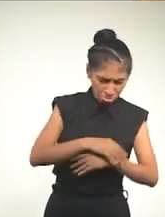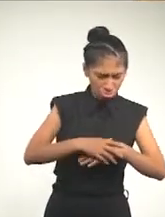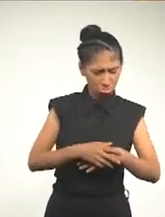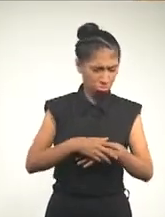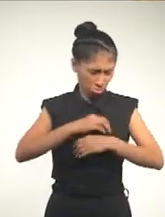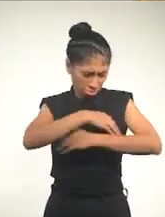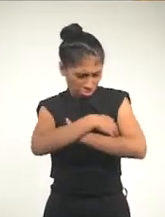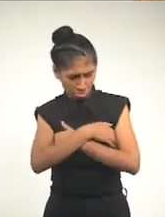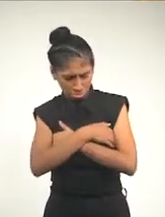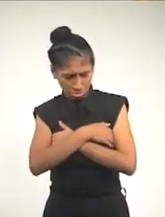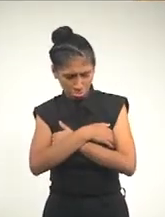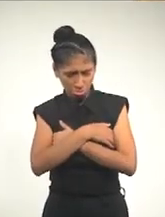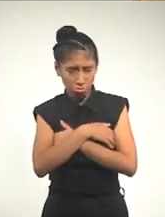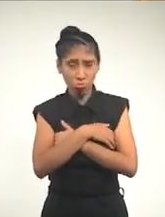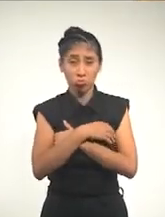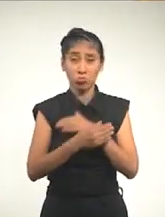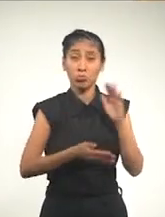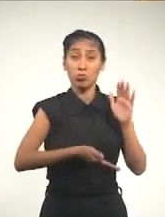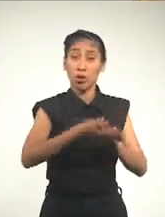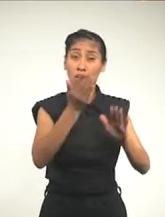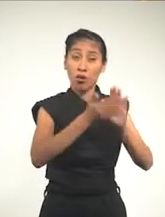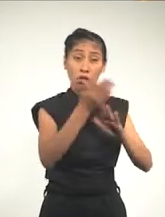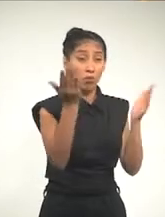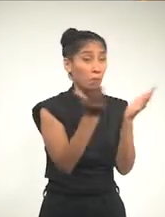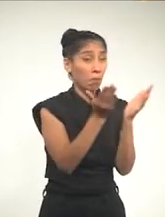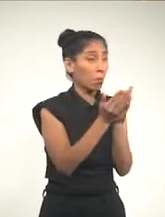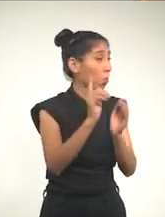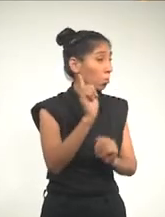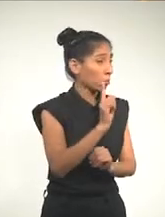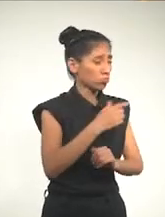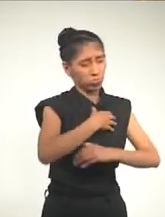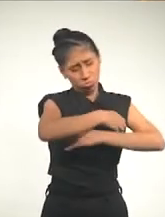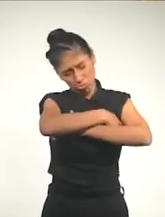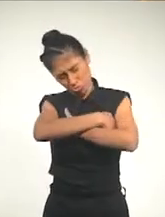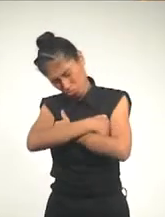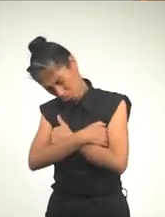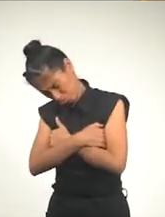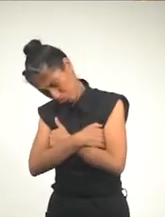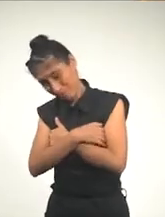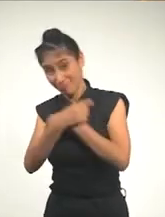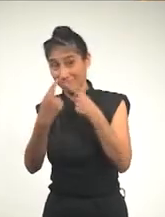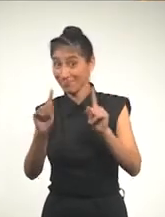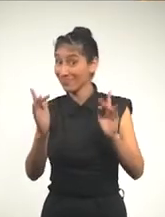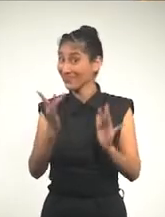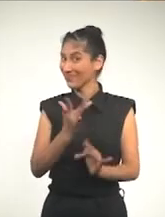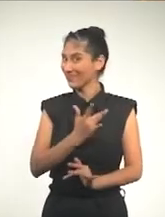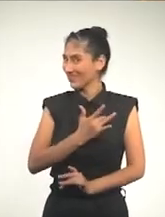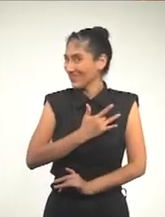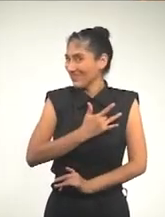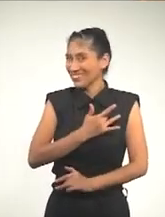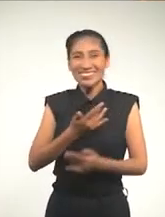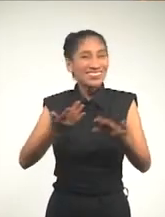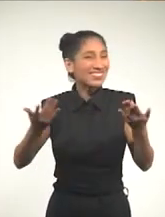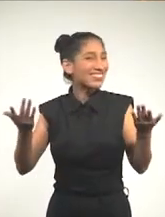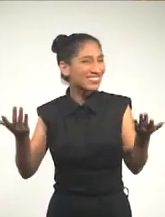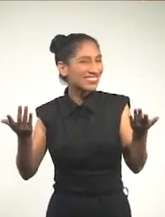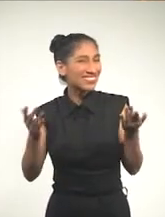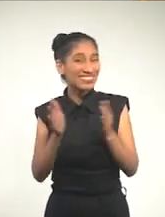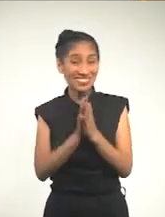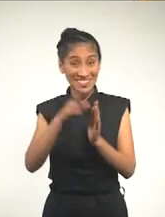triste cuando no puedo ir a la clase a estudiar. Pero me siento